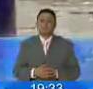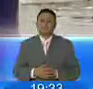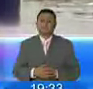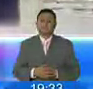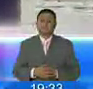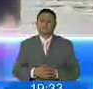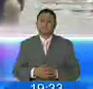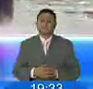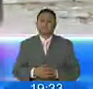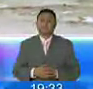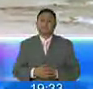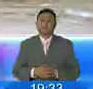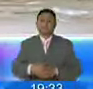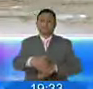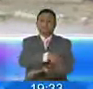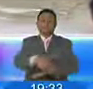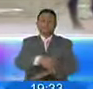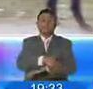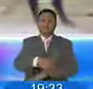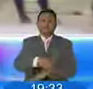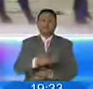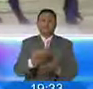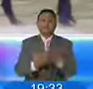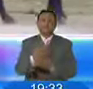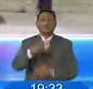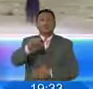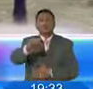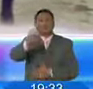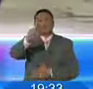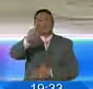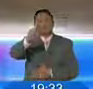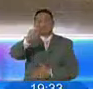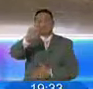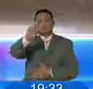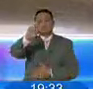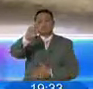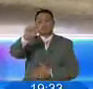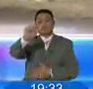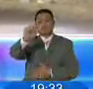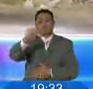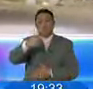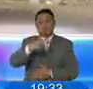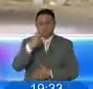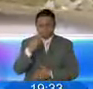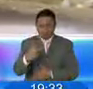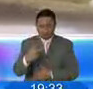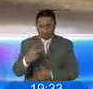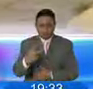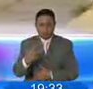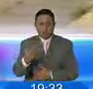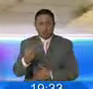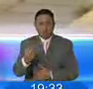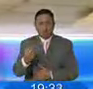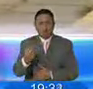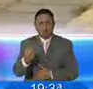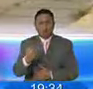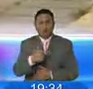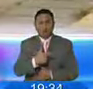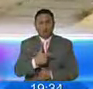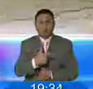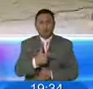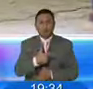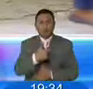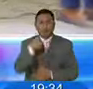Solo basta con recorrer las calles del sector Nueva Aurora, al sur de la capital, para descubrir uno tras otro los rostros del